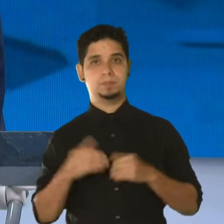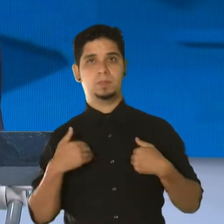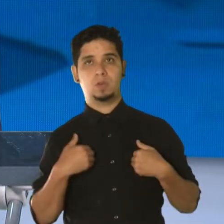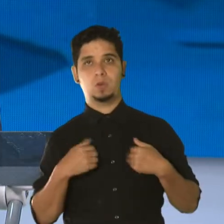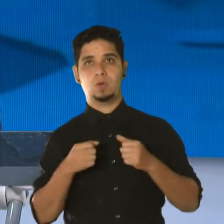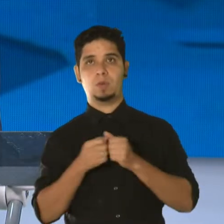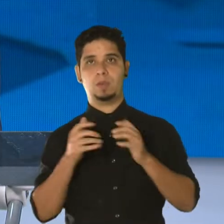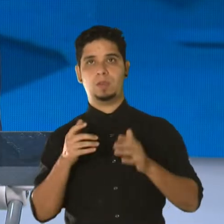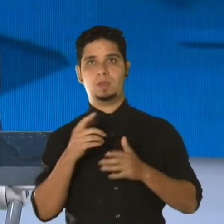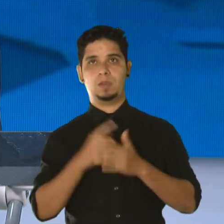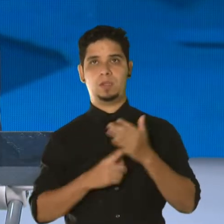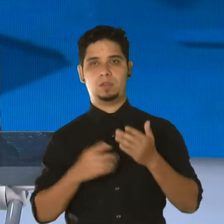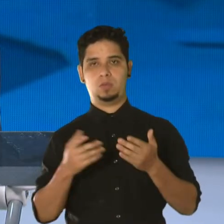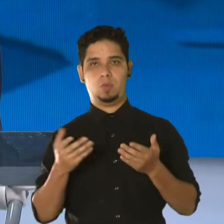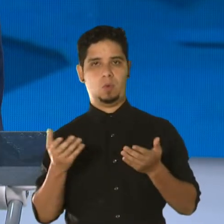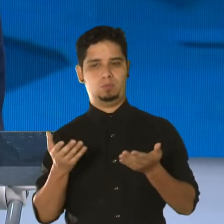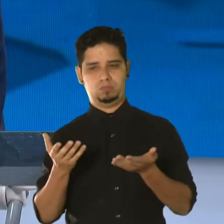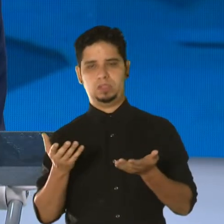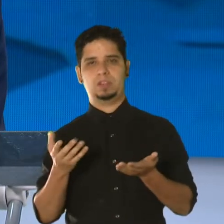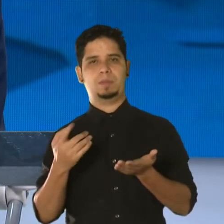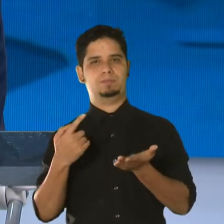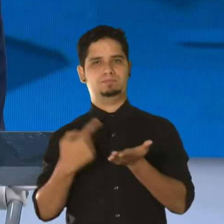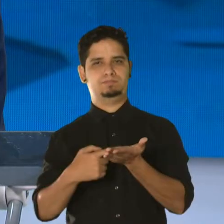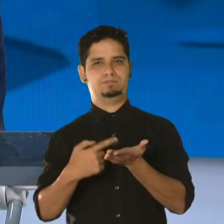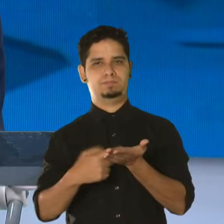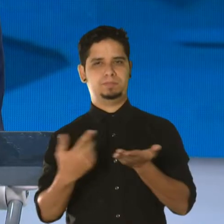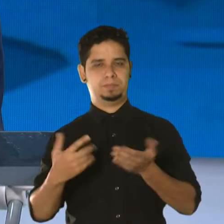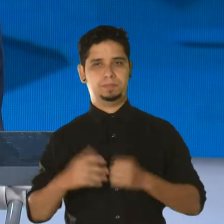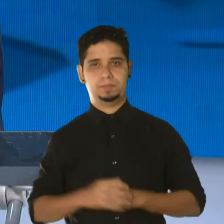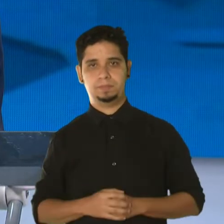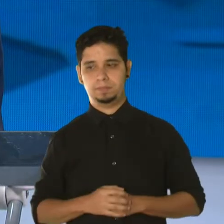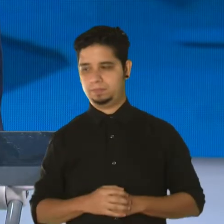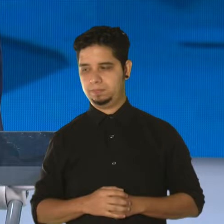que también estuvo en estos estudios hablando de que si hubiera una